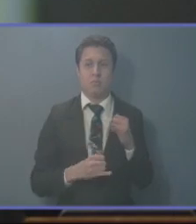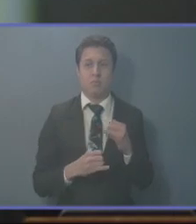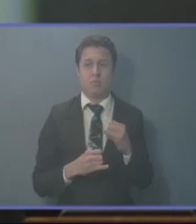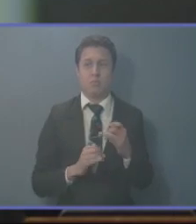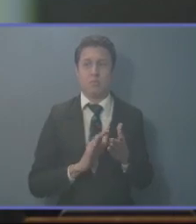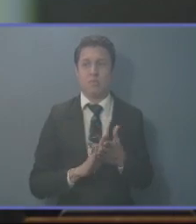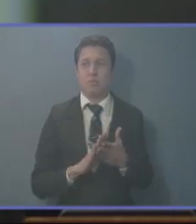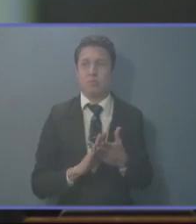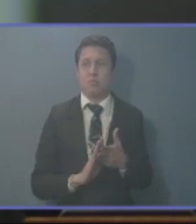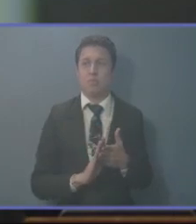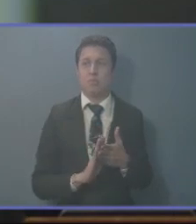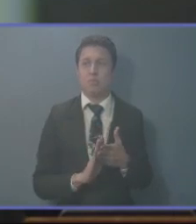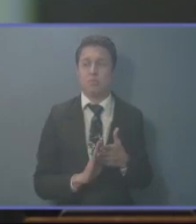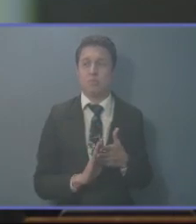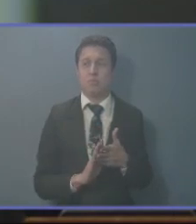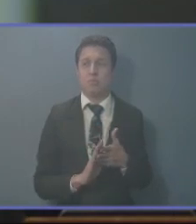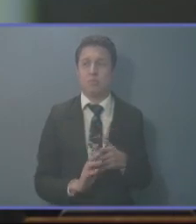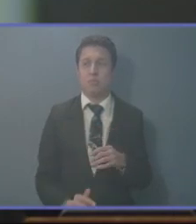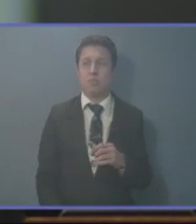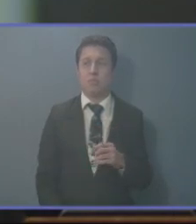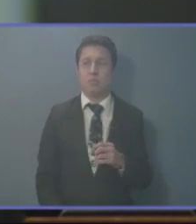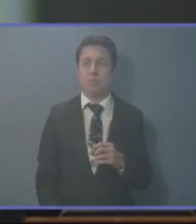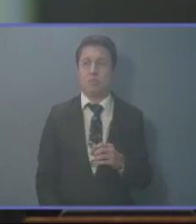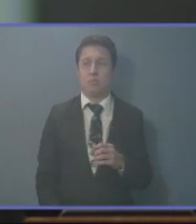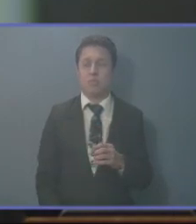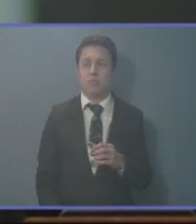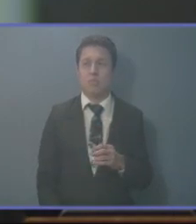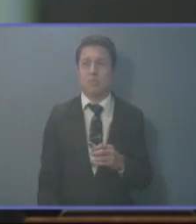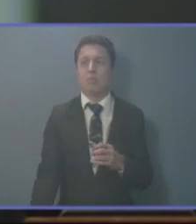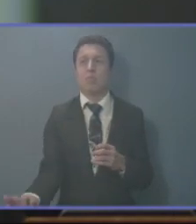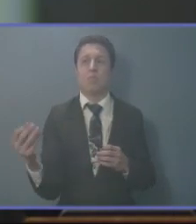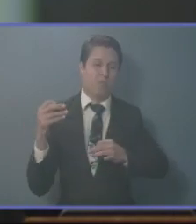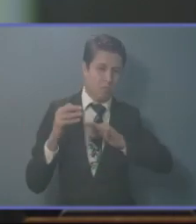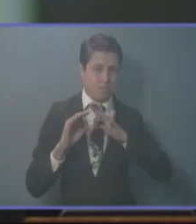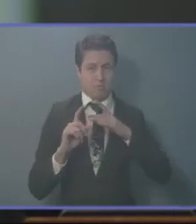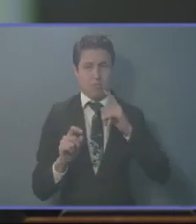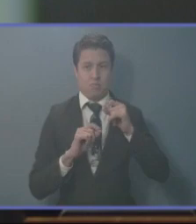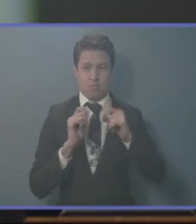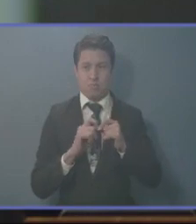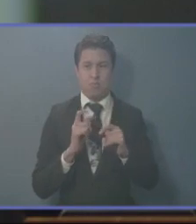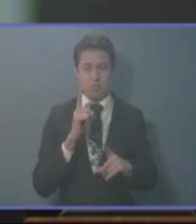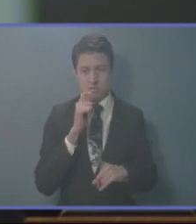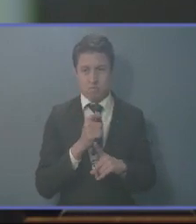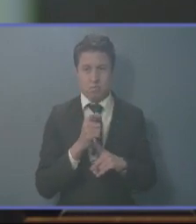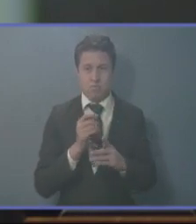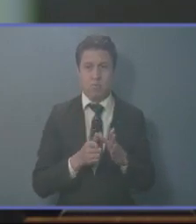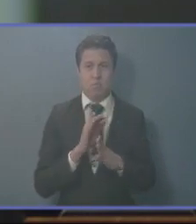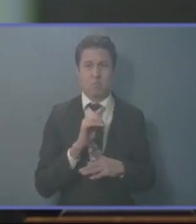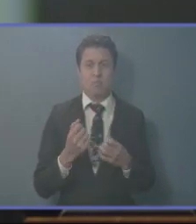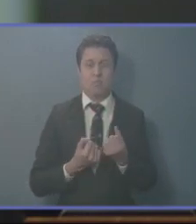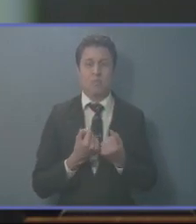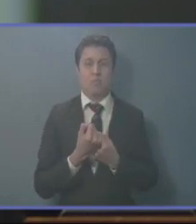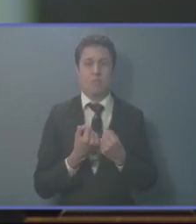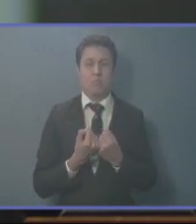de pago a cuenta. A los efectos del otorgamiento del subsidio,